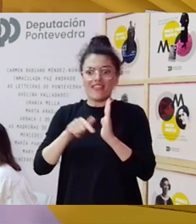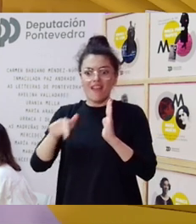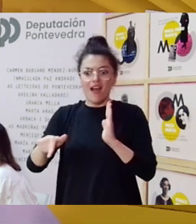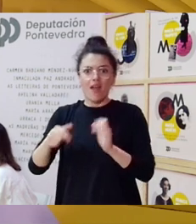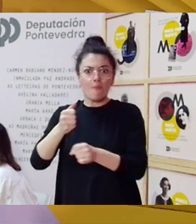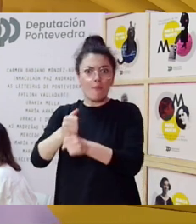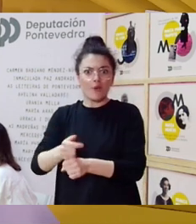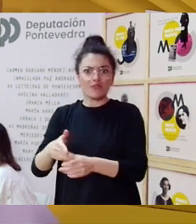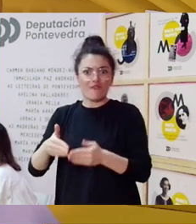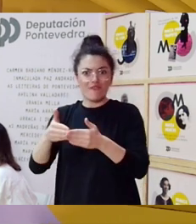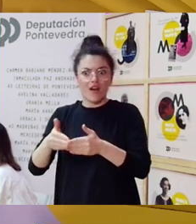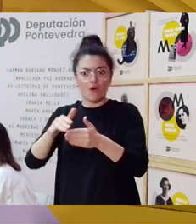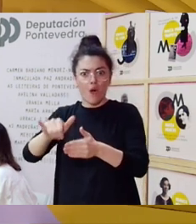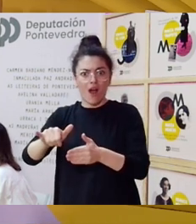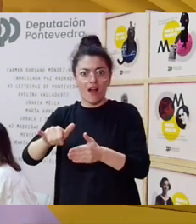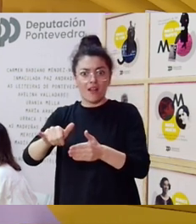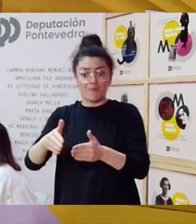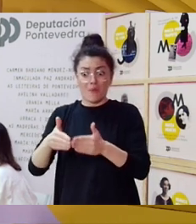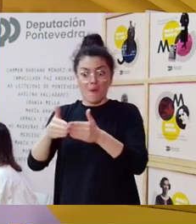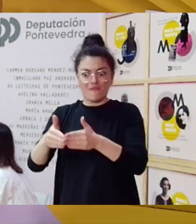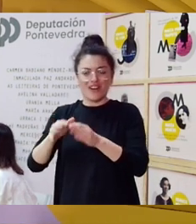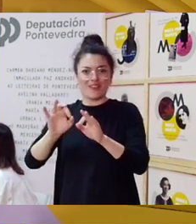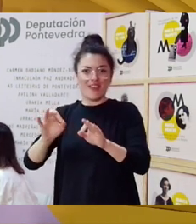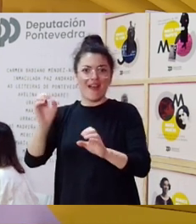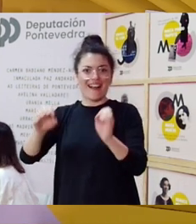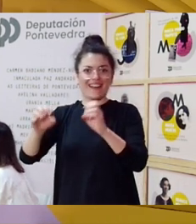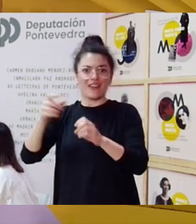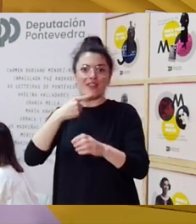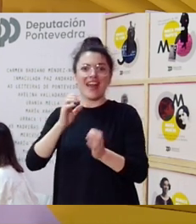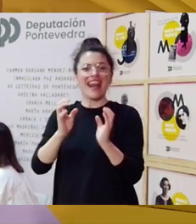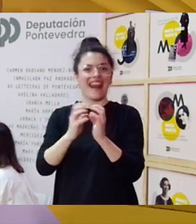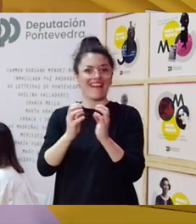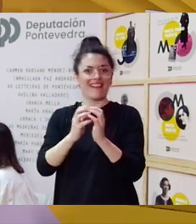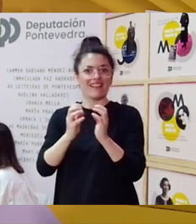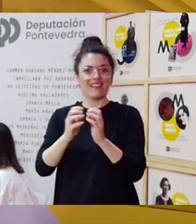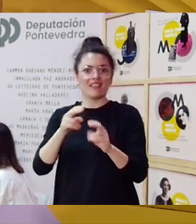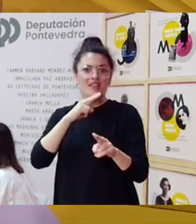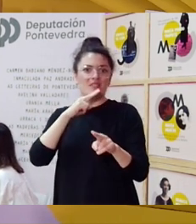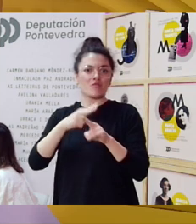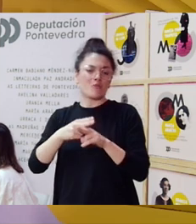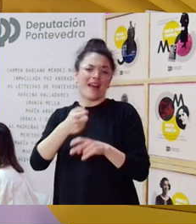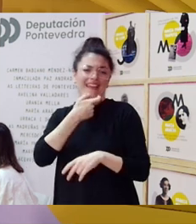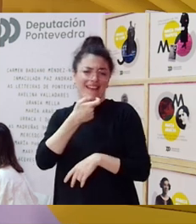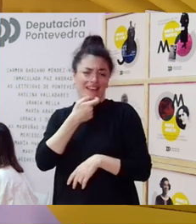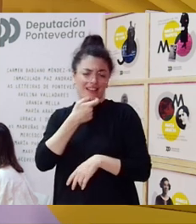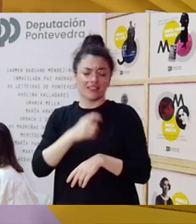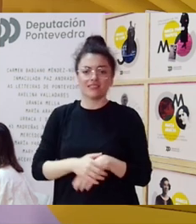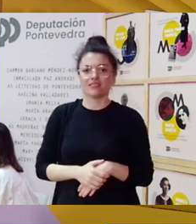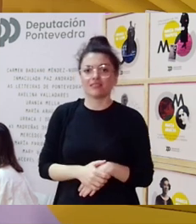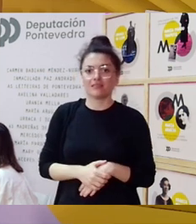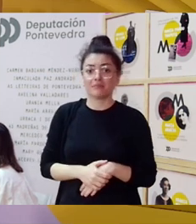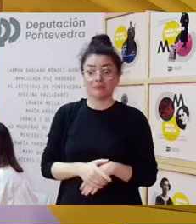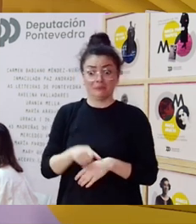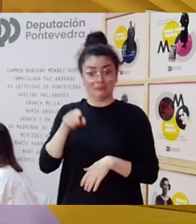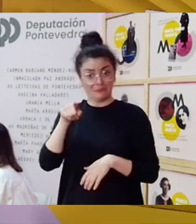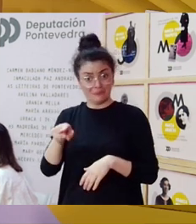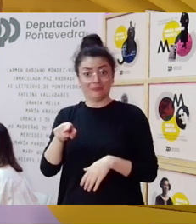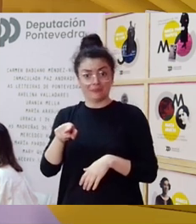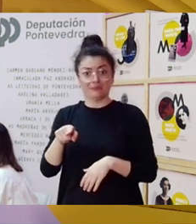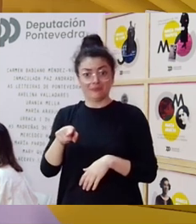Valencia que era un cargueiro de laranxas que se chamaba o Burrington Com e